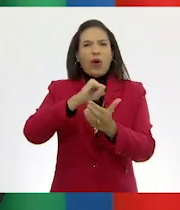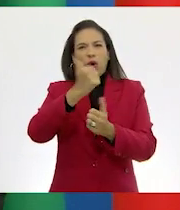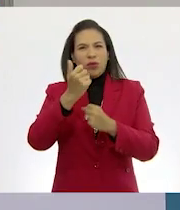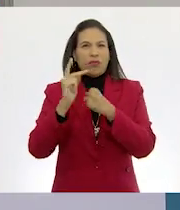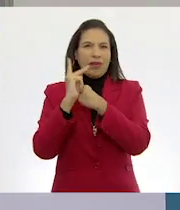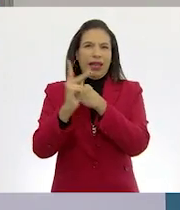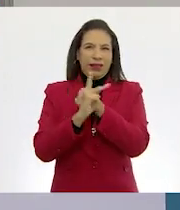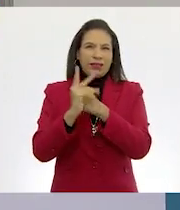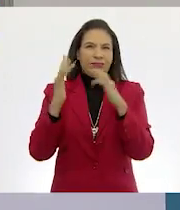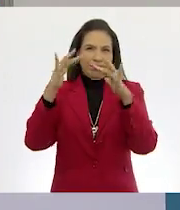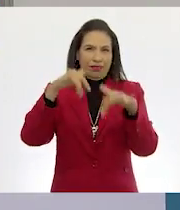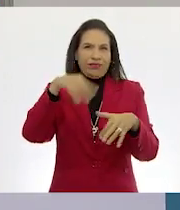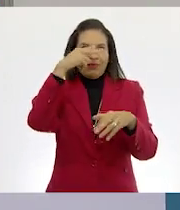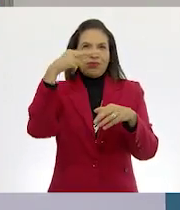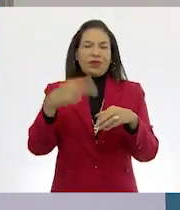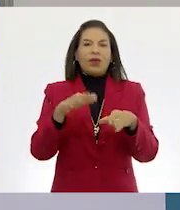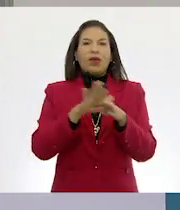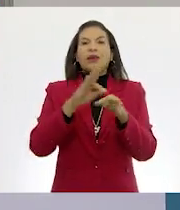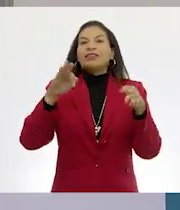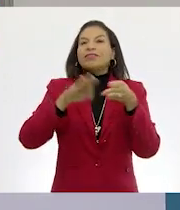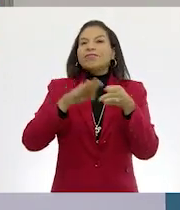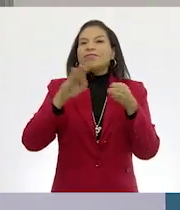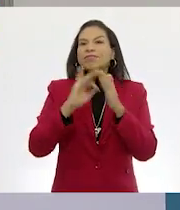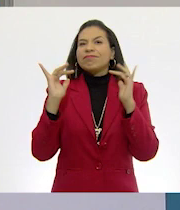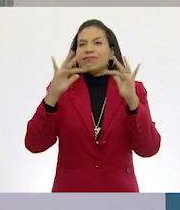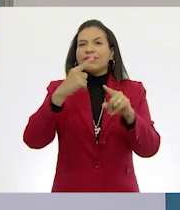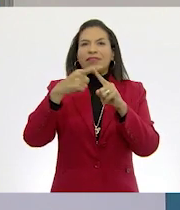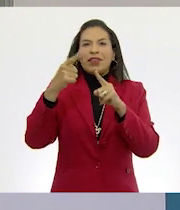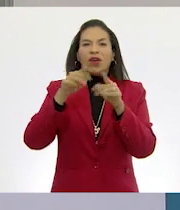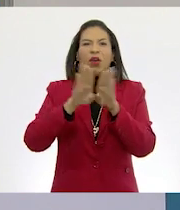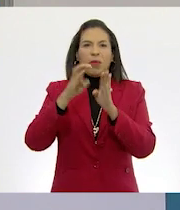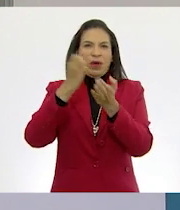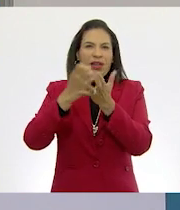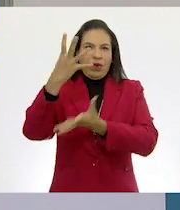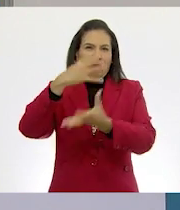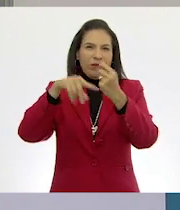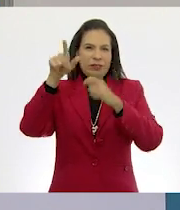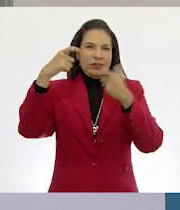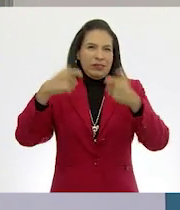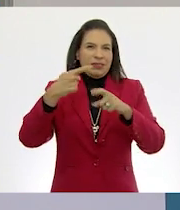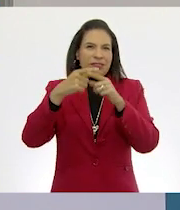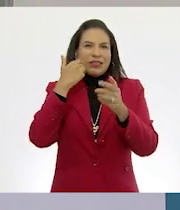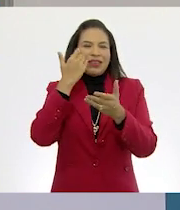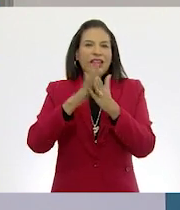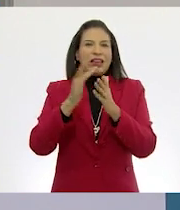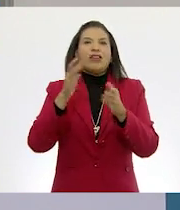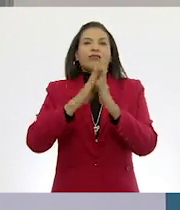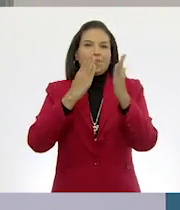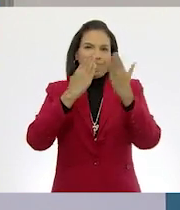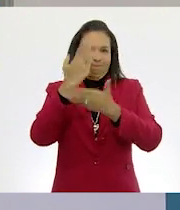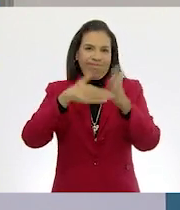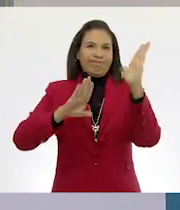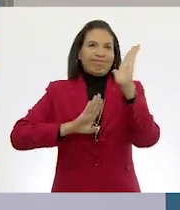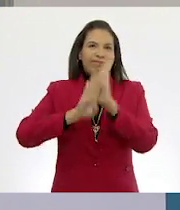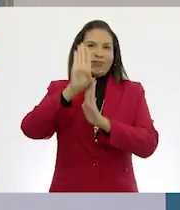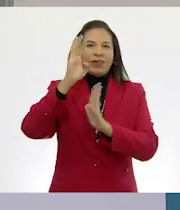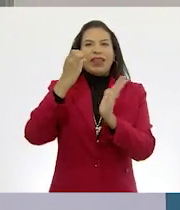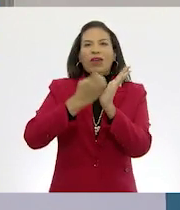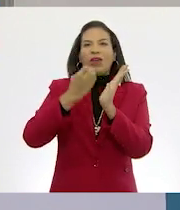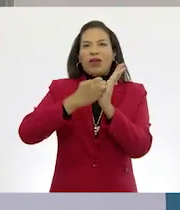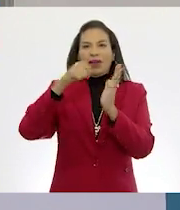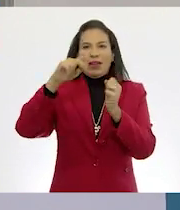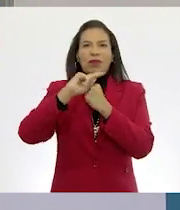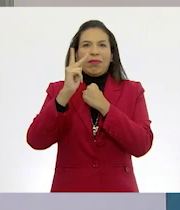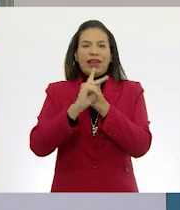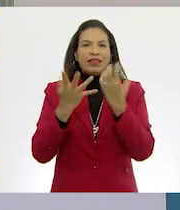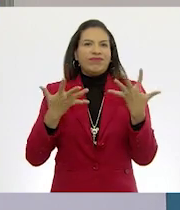países. Exactamente. El constante acecho de las potencias económicas y la necesidad de llevar el progreso económico al país se